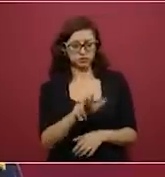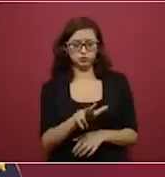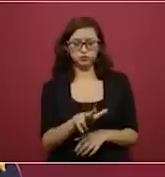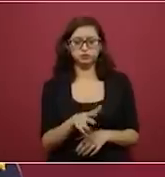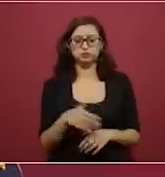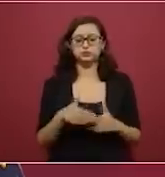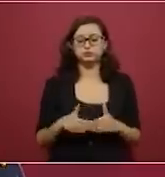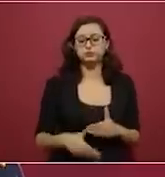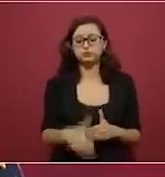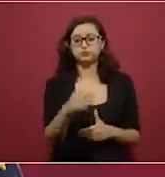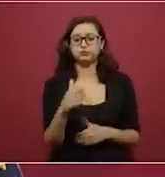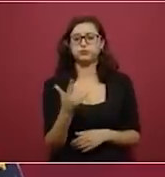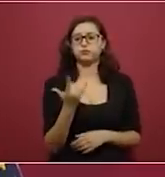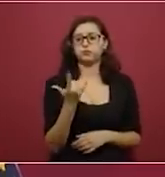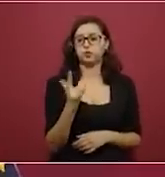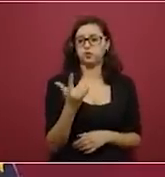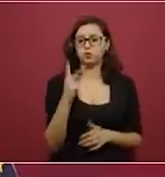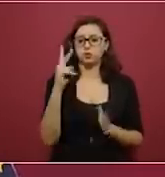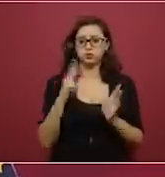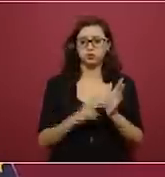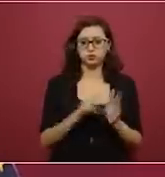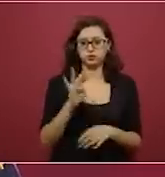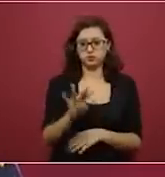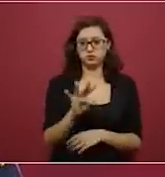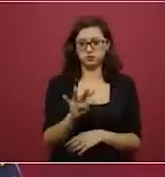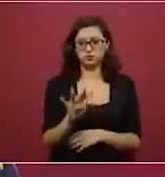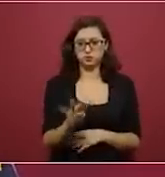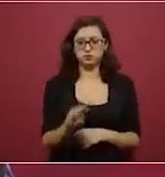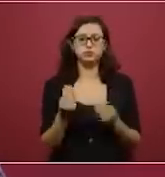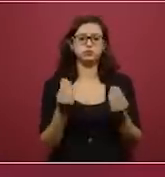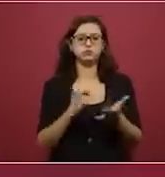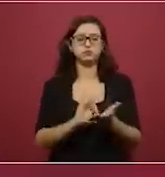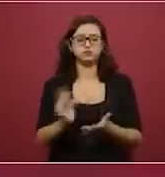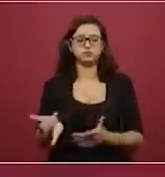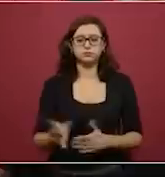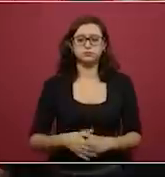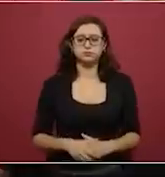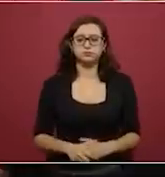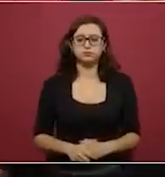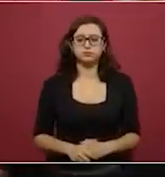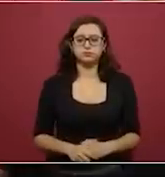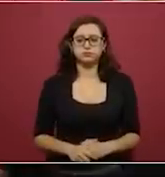culminará en julio del 2019 muchas gracias